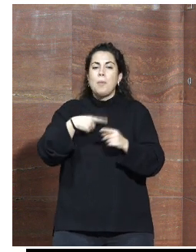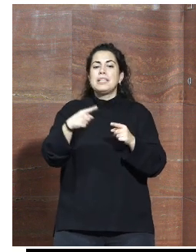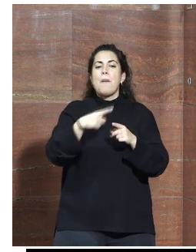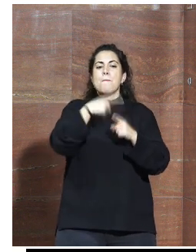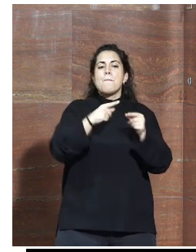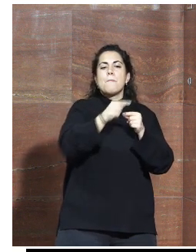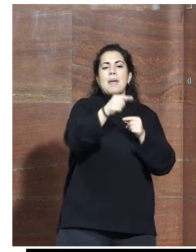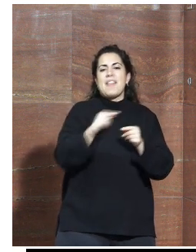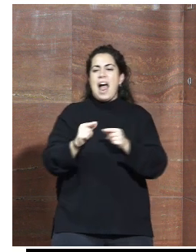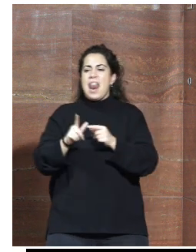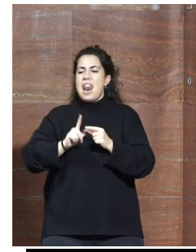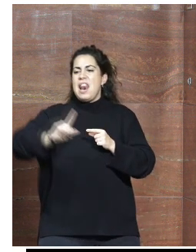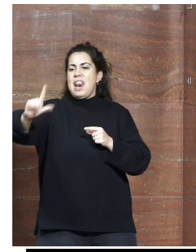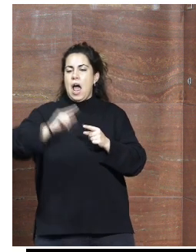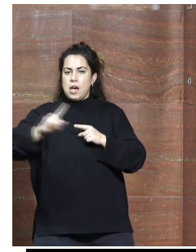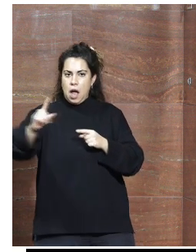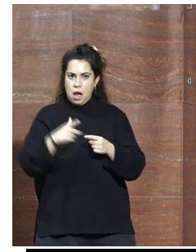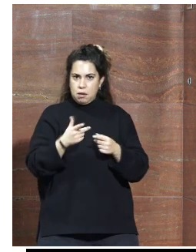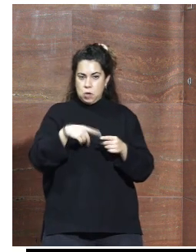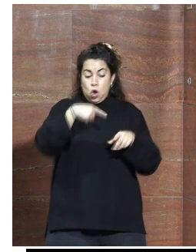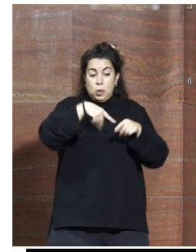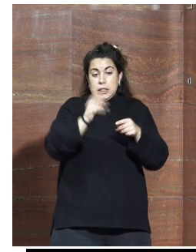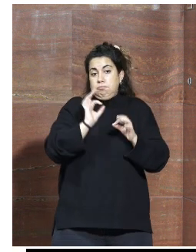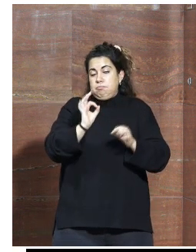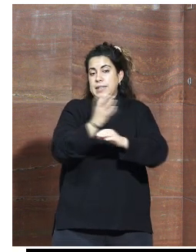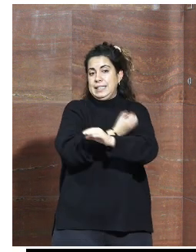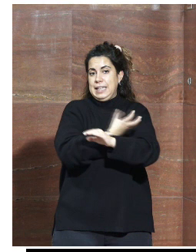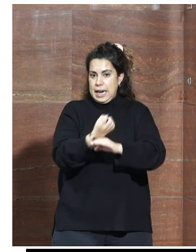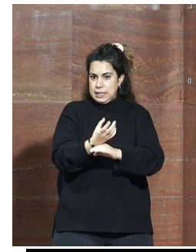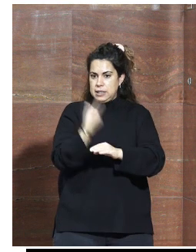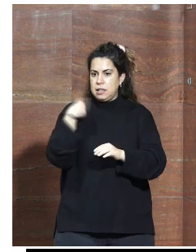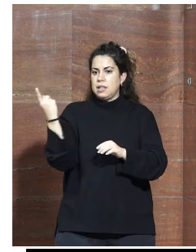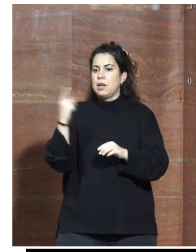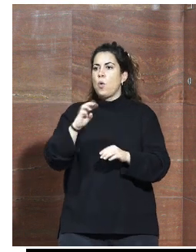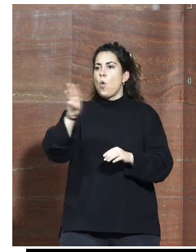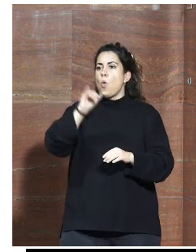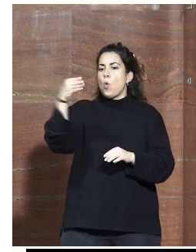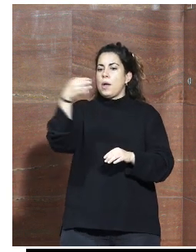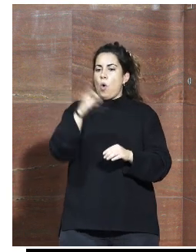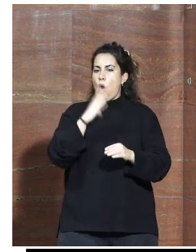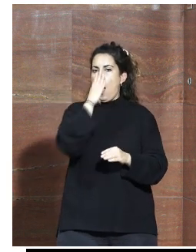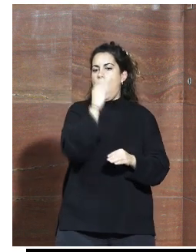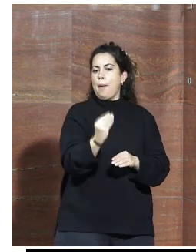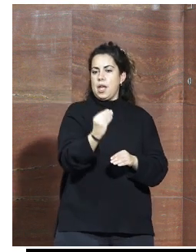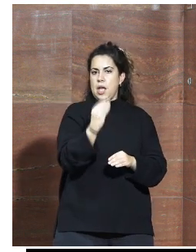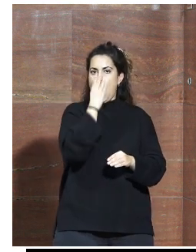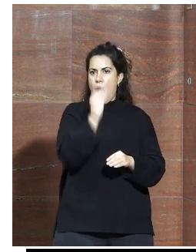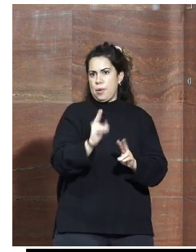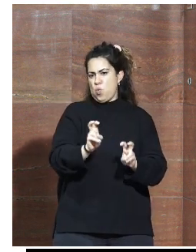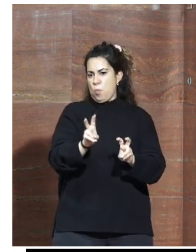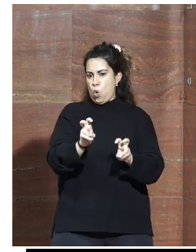los trenes de larga y media distancia. Bueno, aquí he puesto un WeGo, todos conocemos el AVE, el WeGo es de los nuevos,